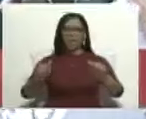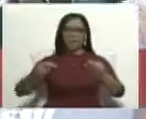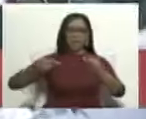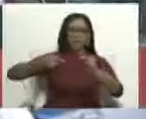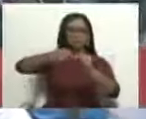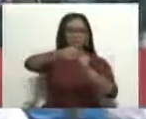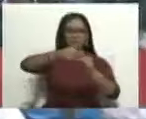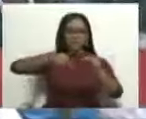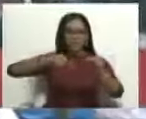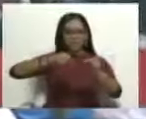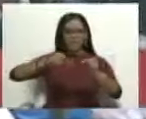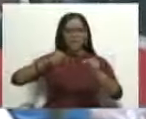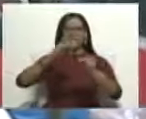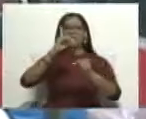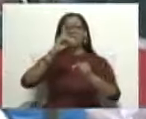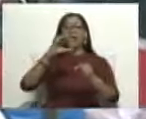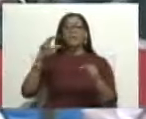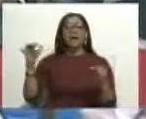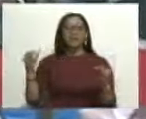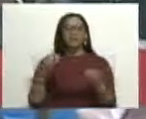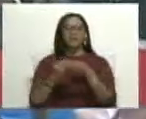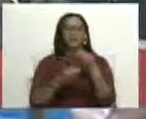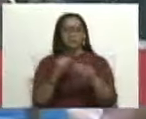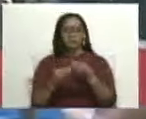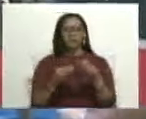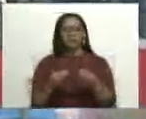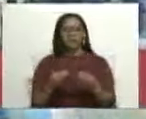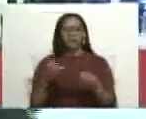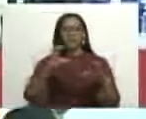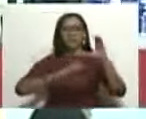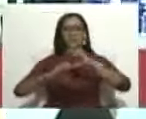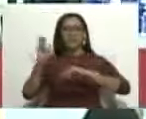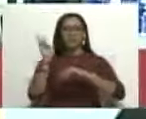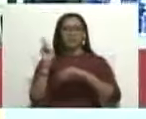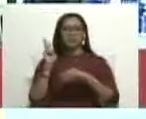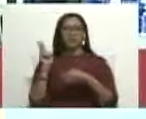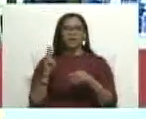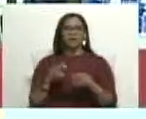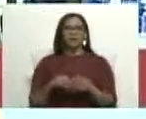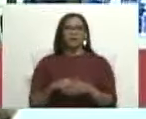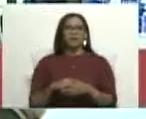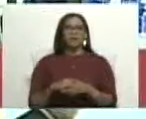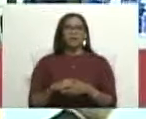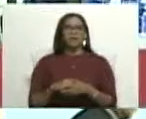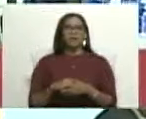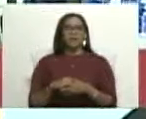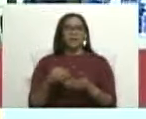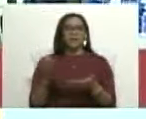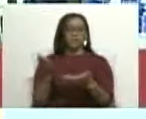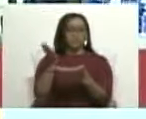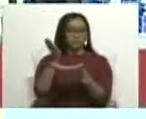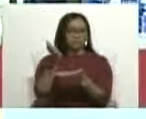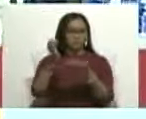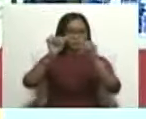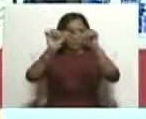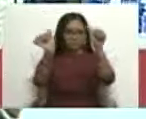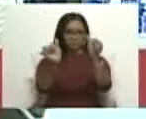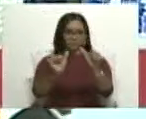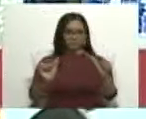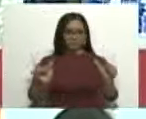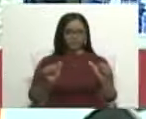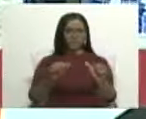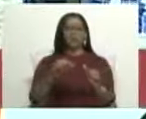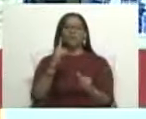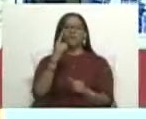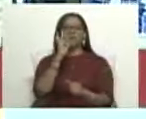creada por el científico venezolano Humberto Fernández Morán. Esta pieza, además, creada por Robinson Wu,